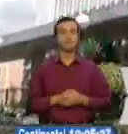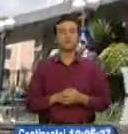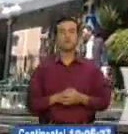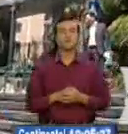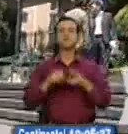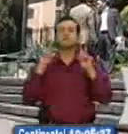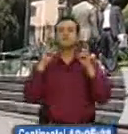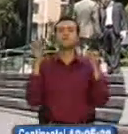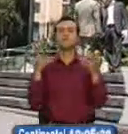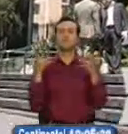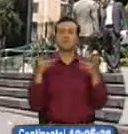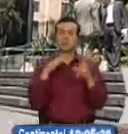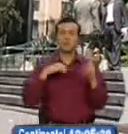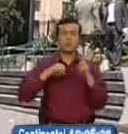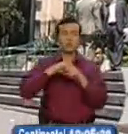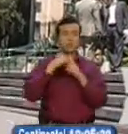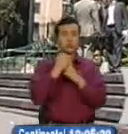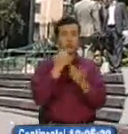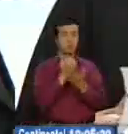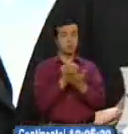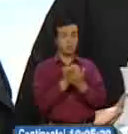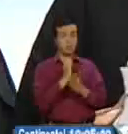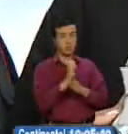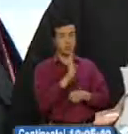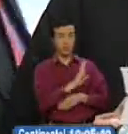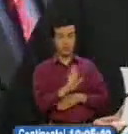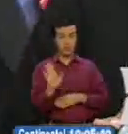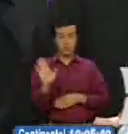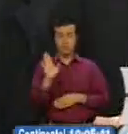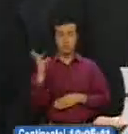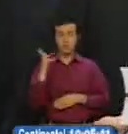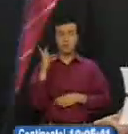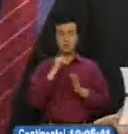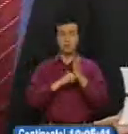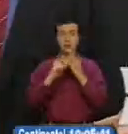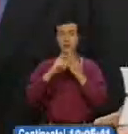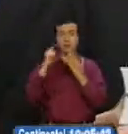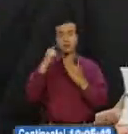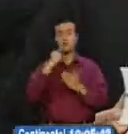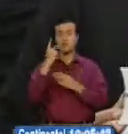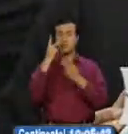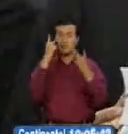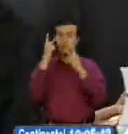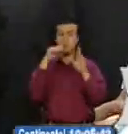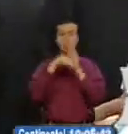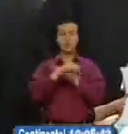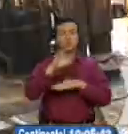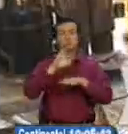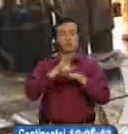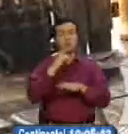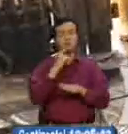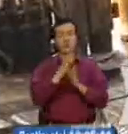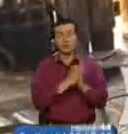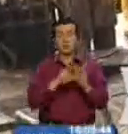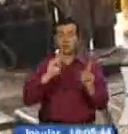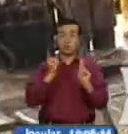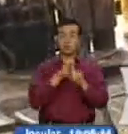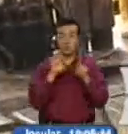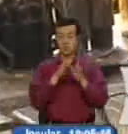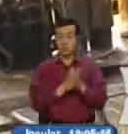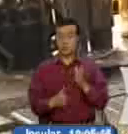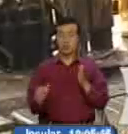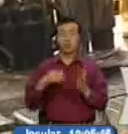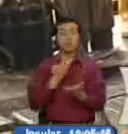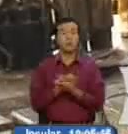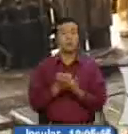temas concernientes a la situación económica del país. El ministro de Finanzas confirmó la proyección del Banco Central de que en este segundo semestre la